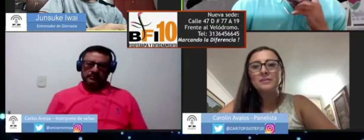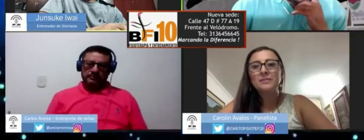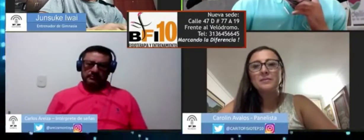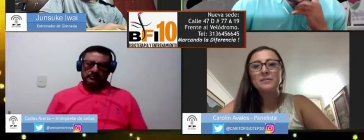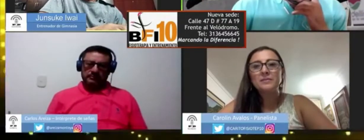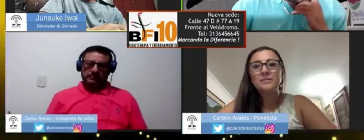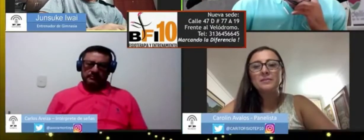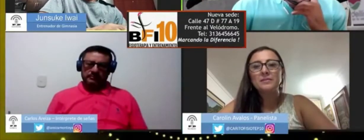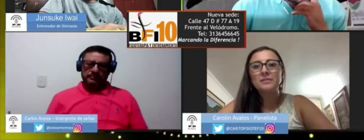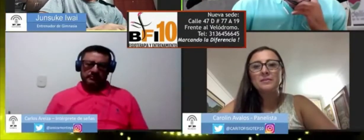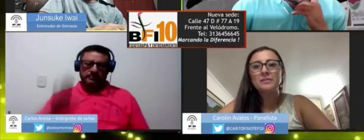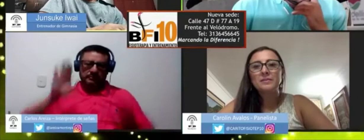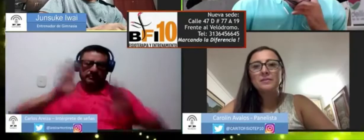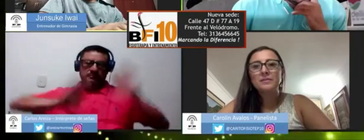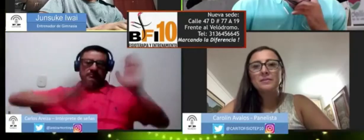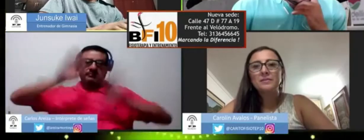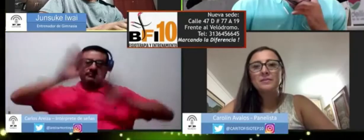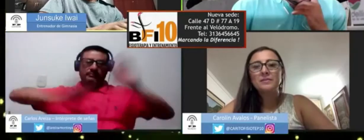candidatizaba